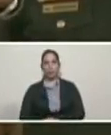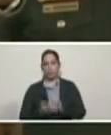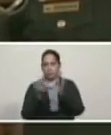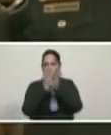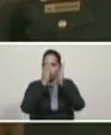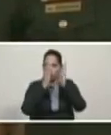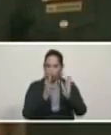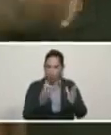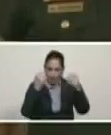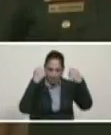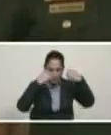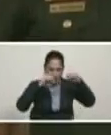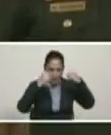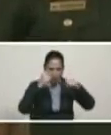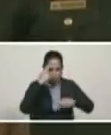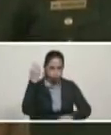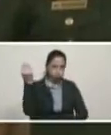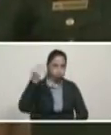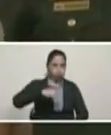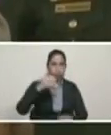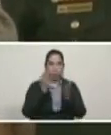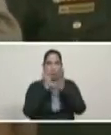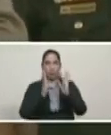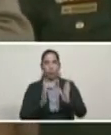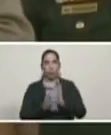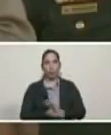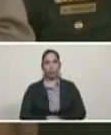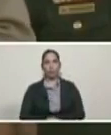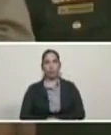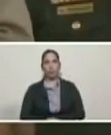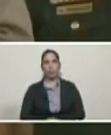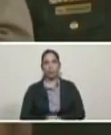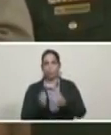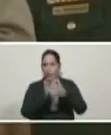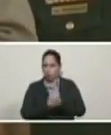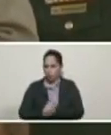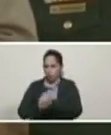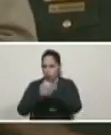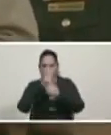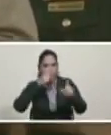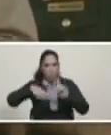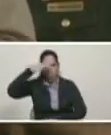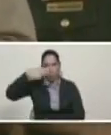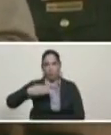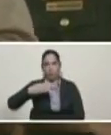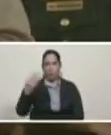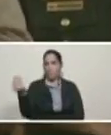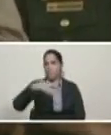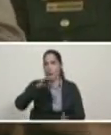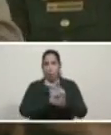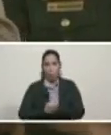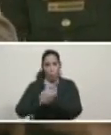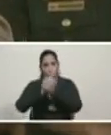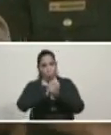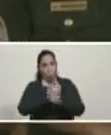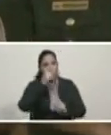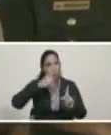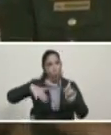Estudio y más estudio. Unión cívico-militar y más unión